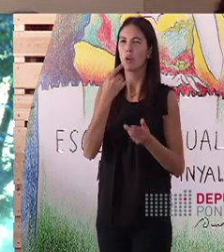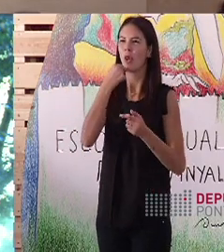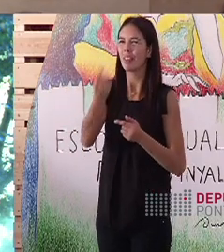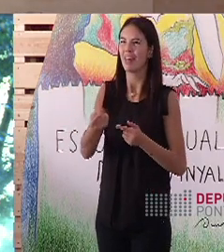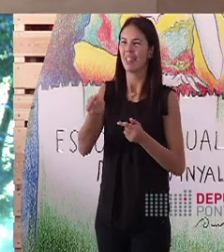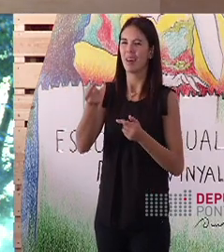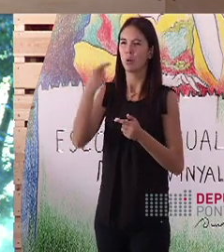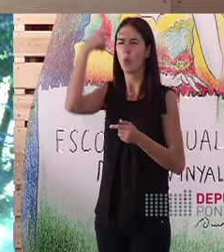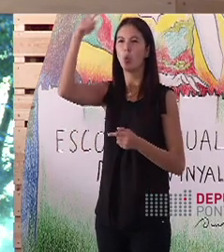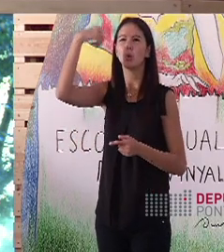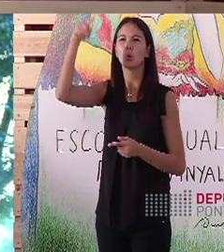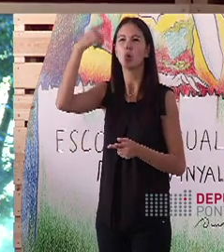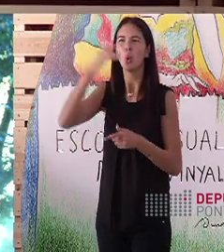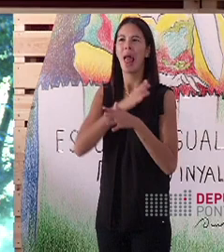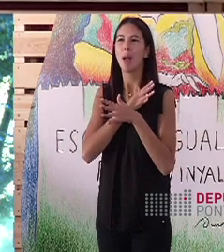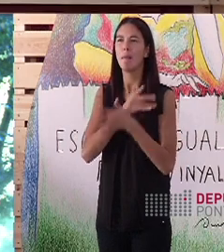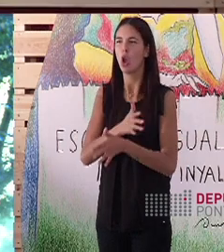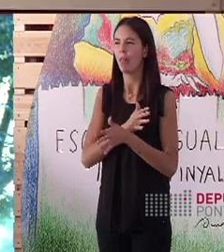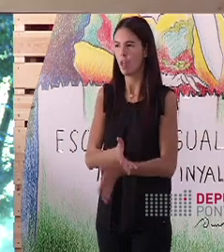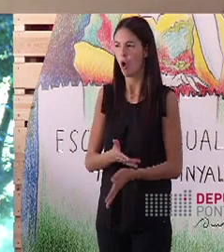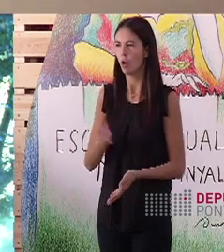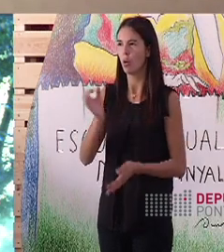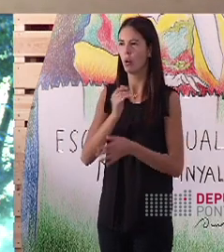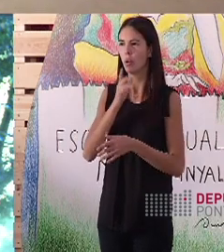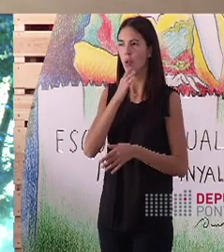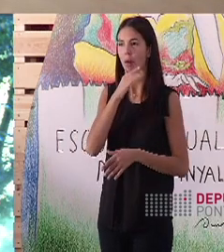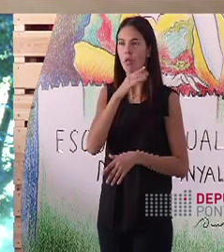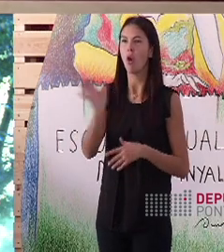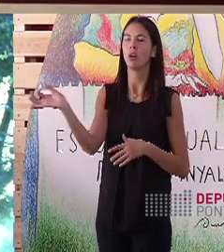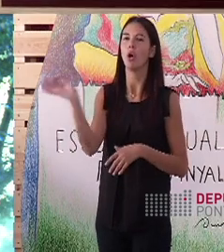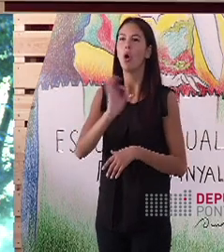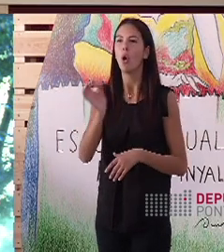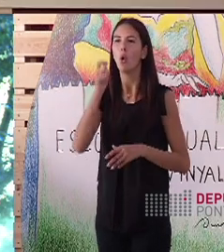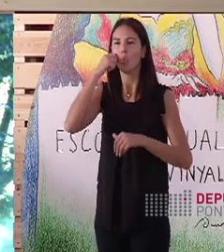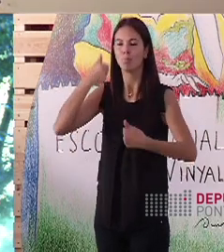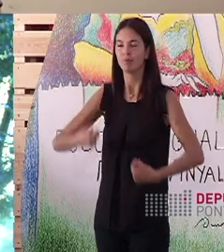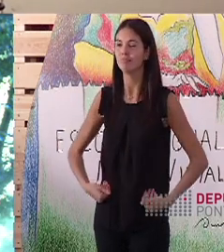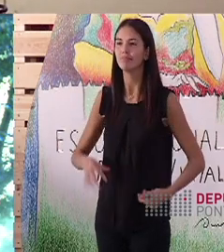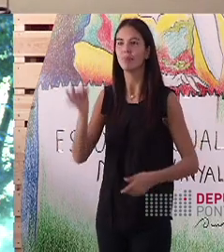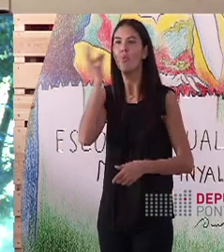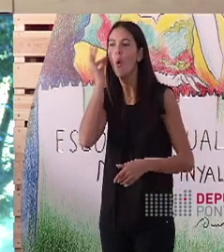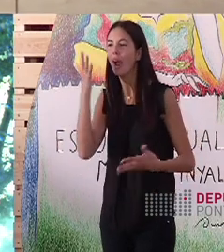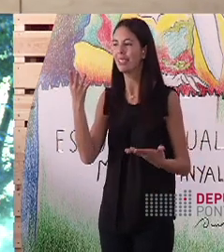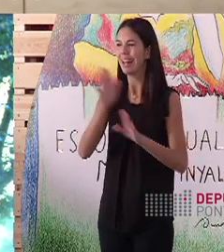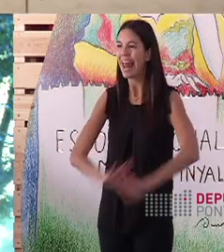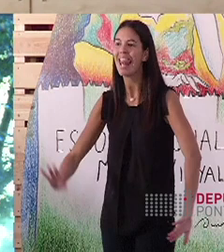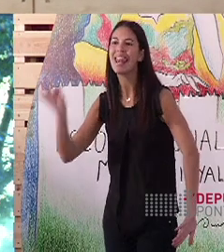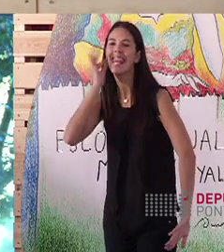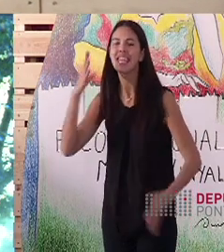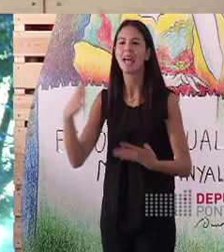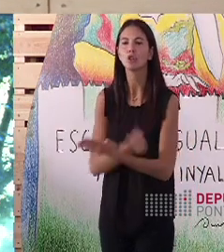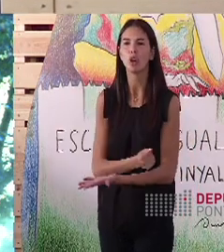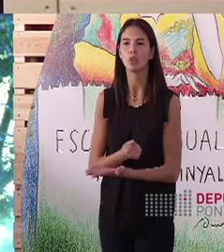da violación, ¿no?, na que os corpos de todas as nenas e todas as mulleres son corpos